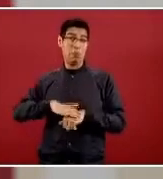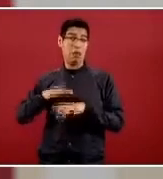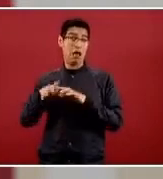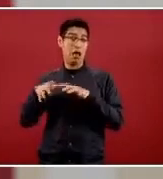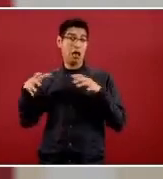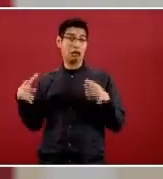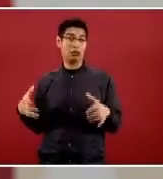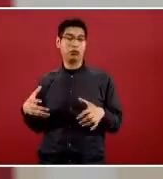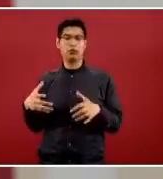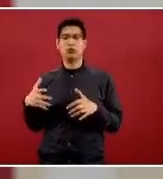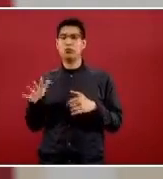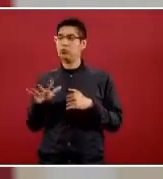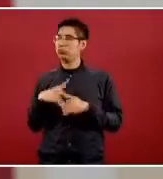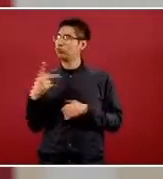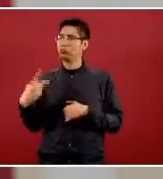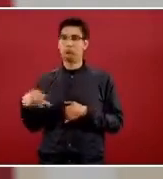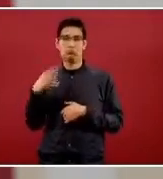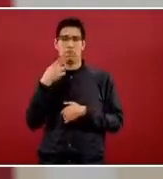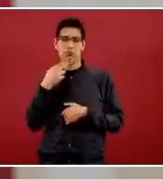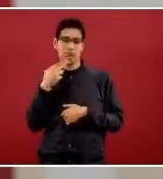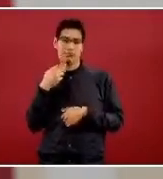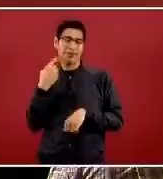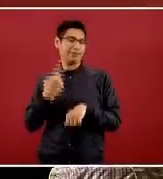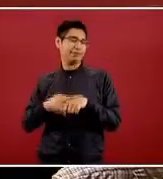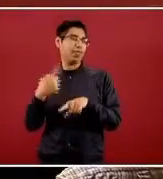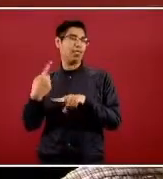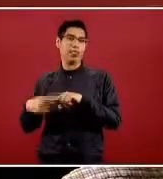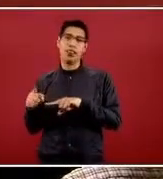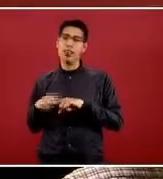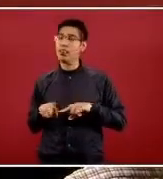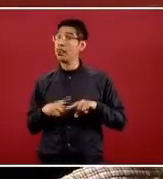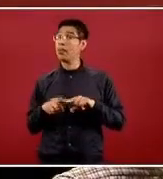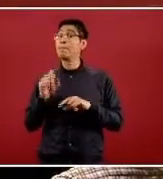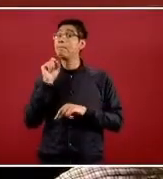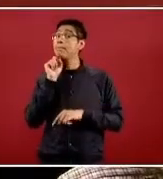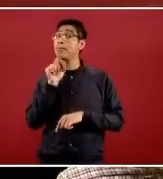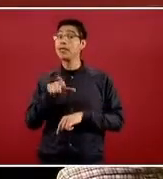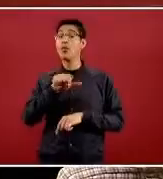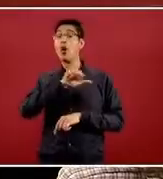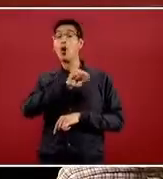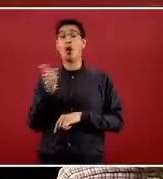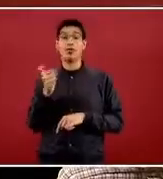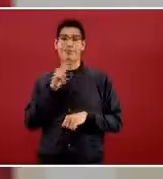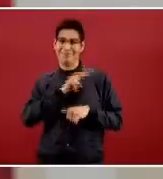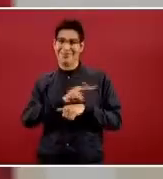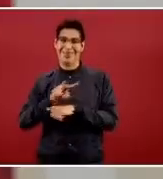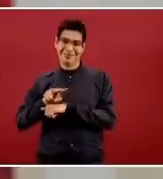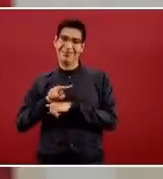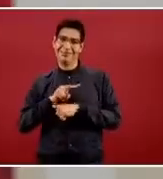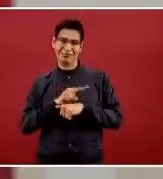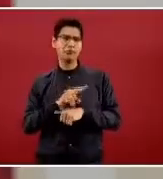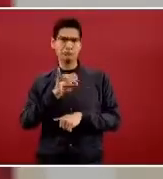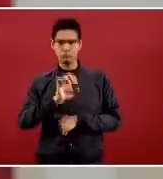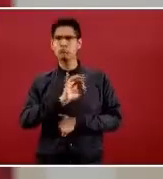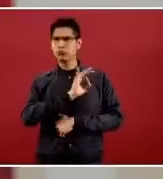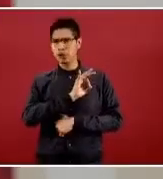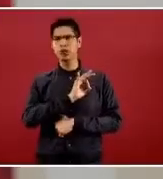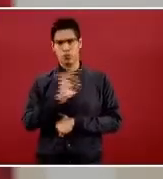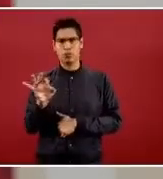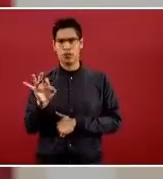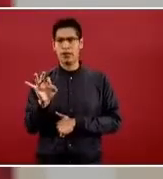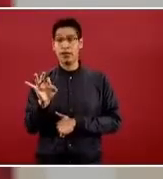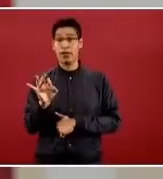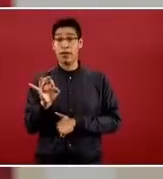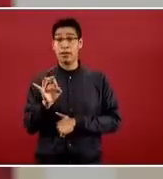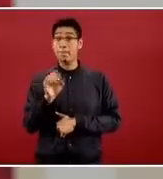nos sirve para ver otro tipo de vigilancia que no es específicamente aquella